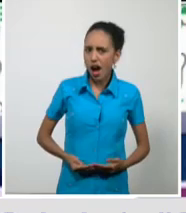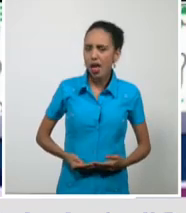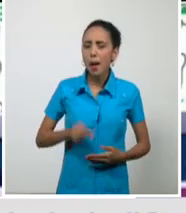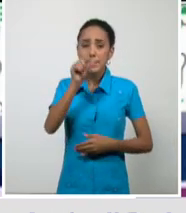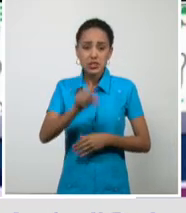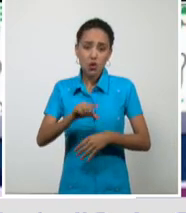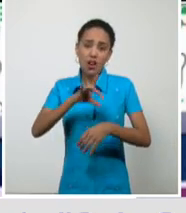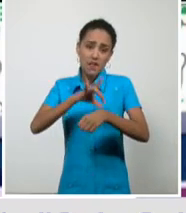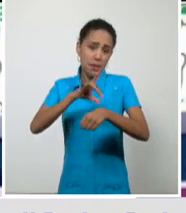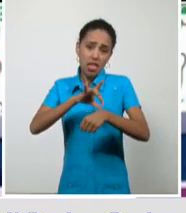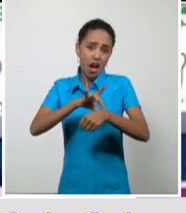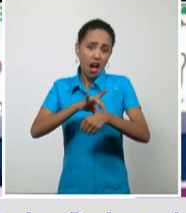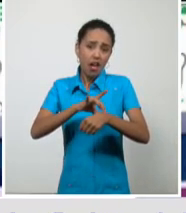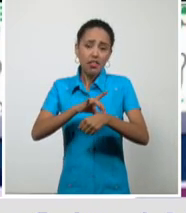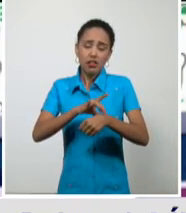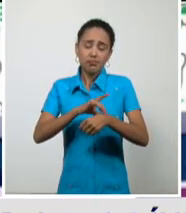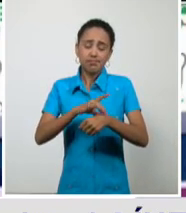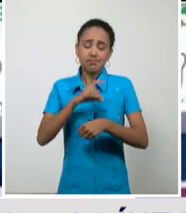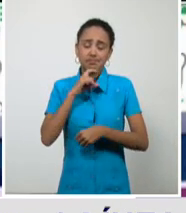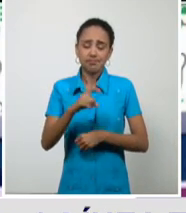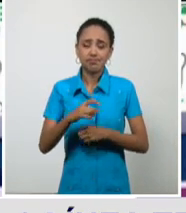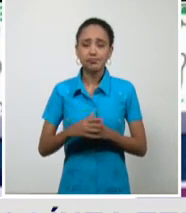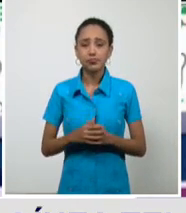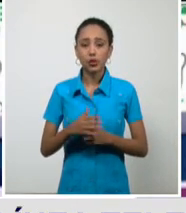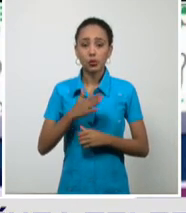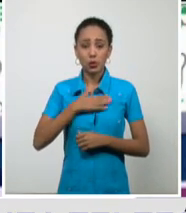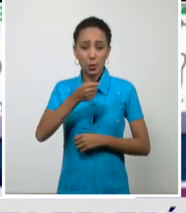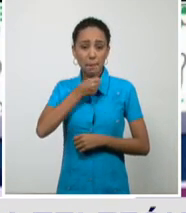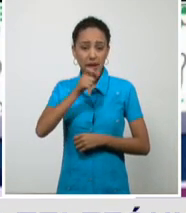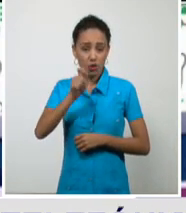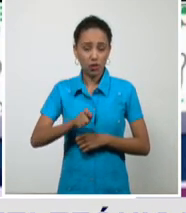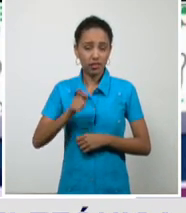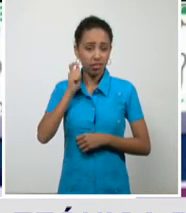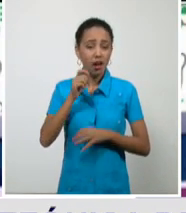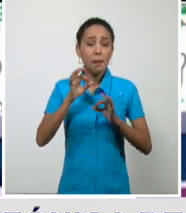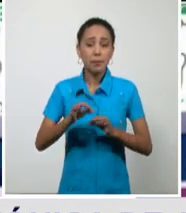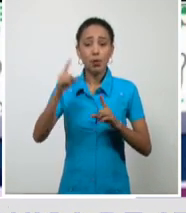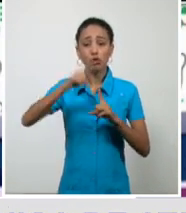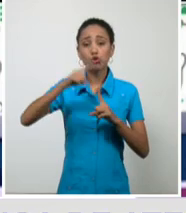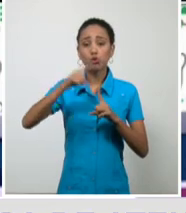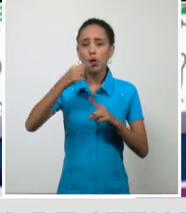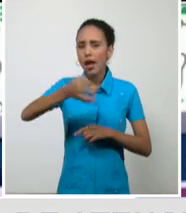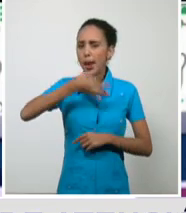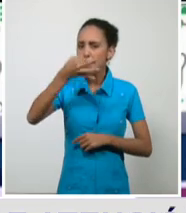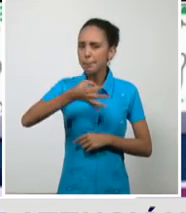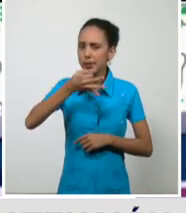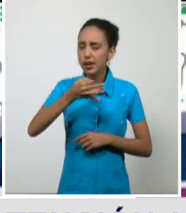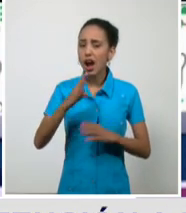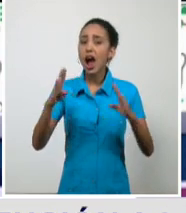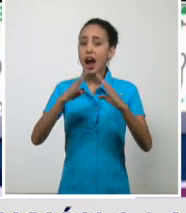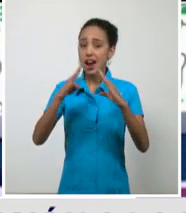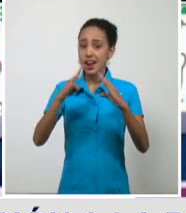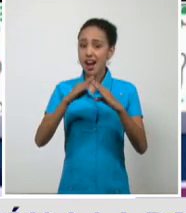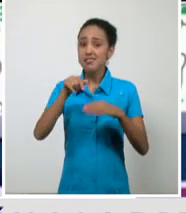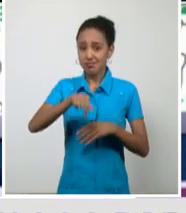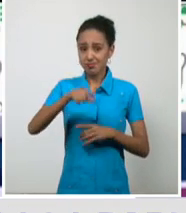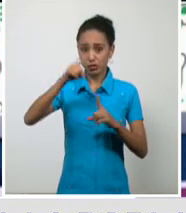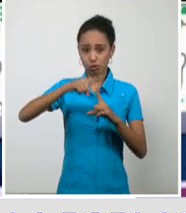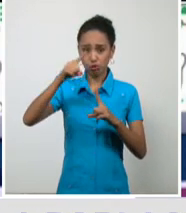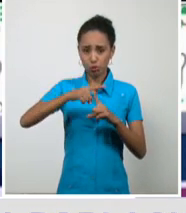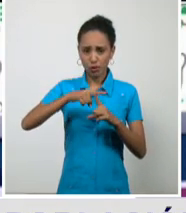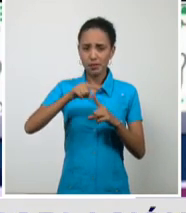enfermedades crónicas no transmisibles. Nuestro corresponsal en Las Tunas nos acerca ahora a un hogar de ese territorio donde resulta